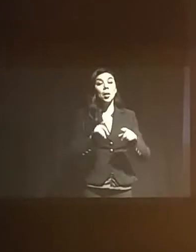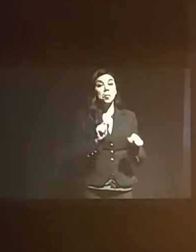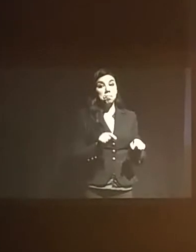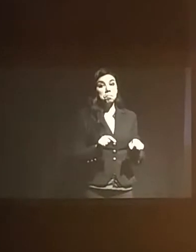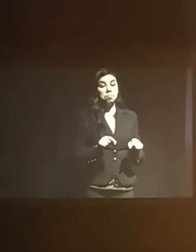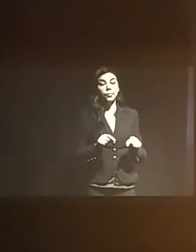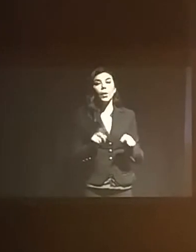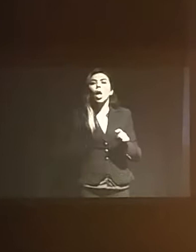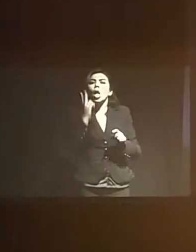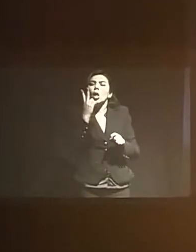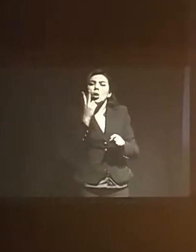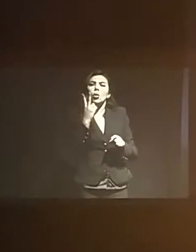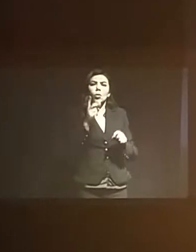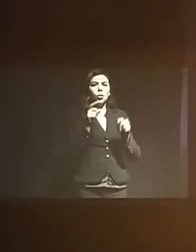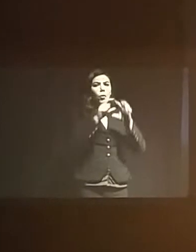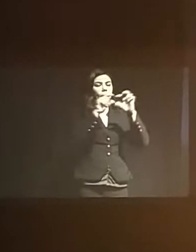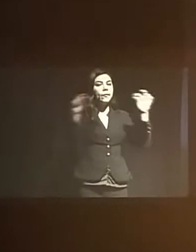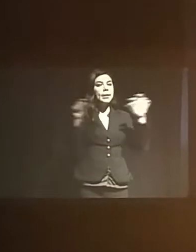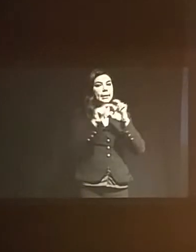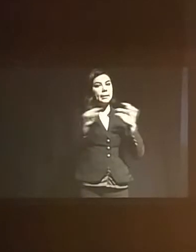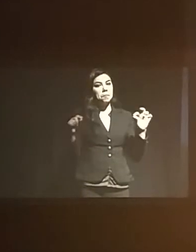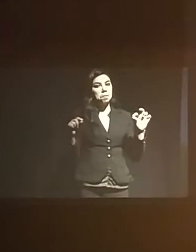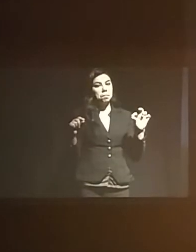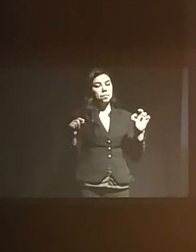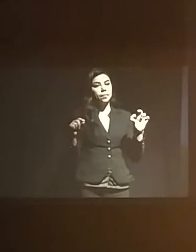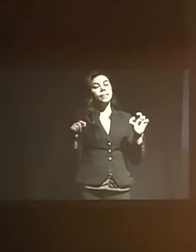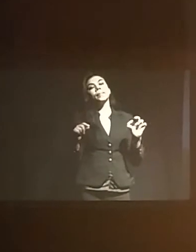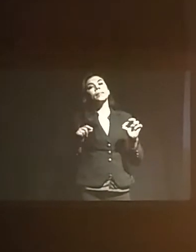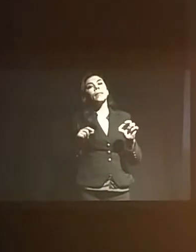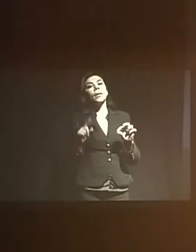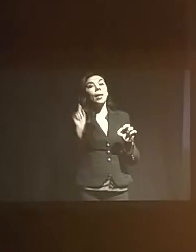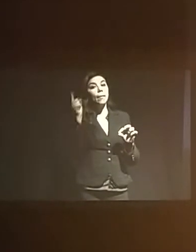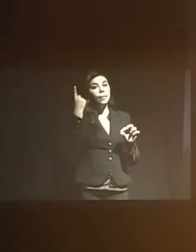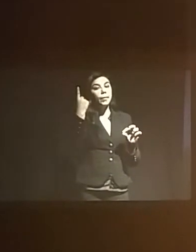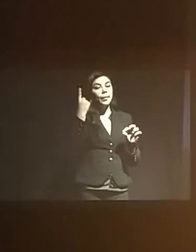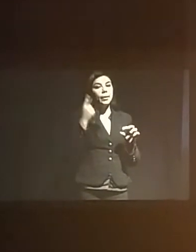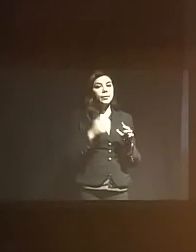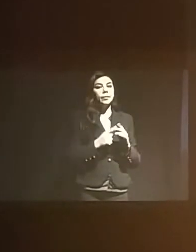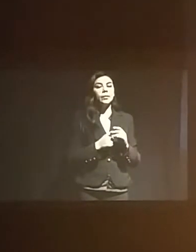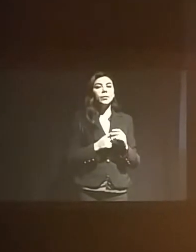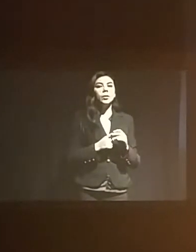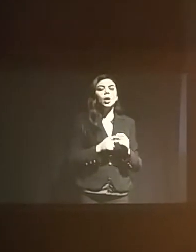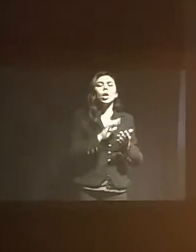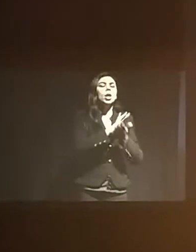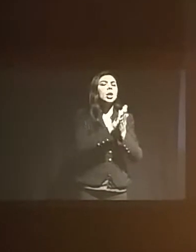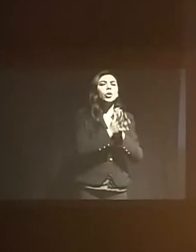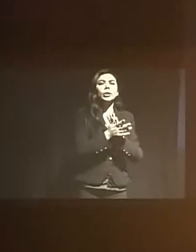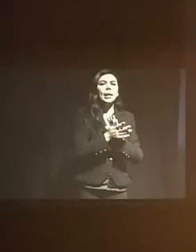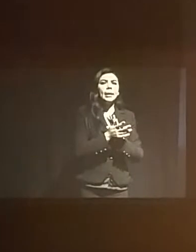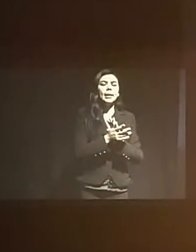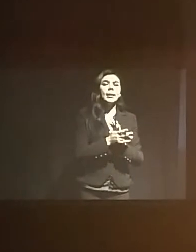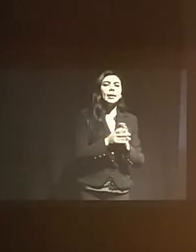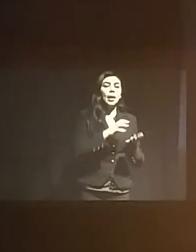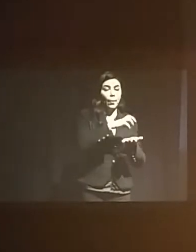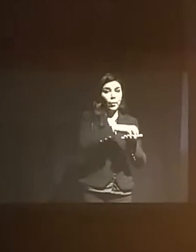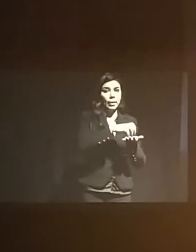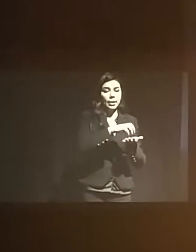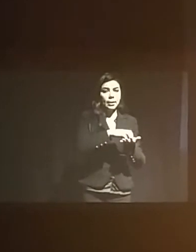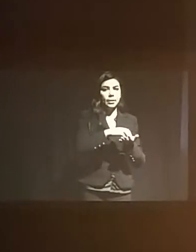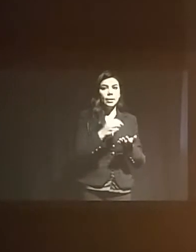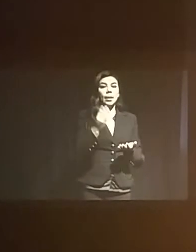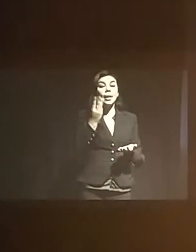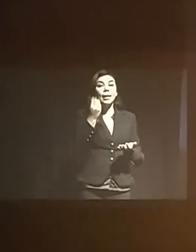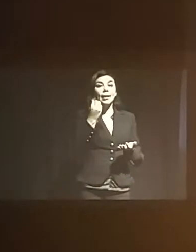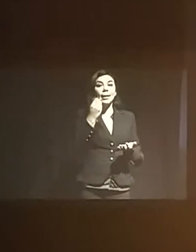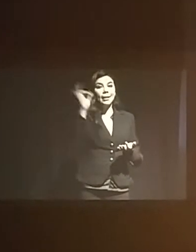parte con dos frases para que se puedan compartir. Así como el primer tweet: del total de la población, la accesibilidad para un